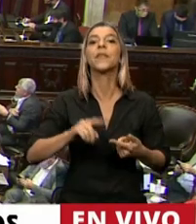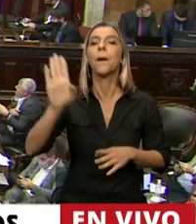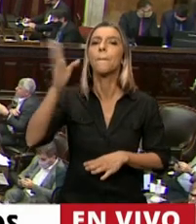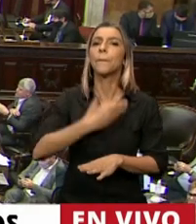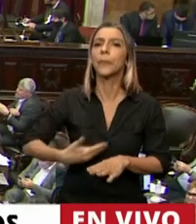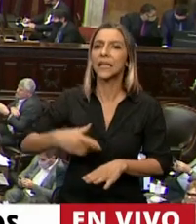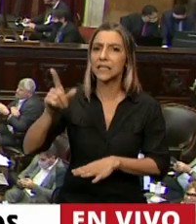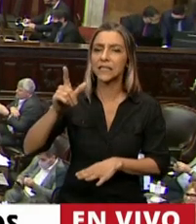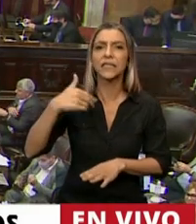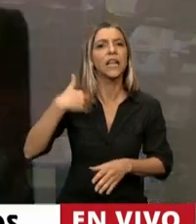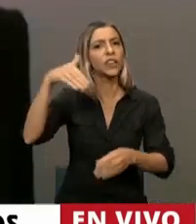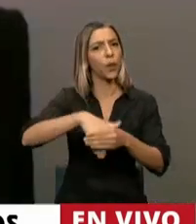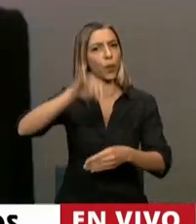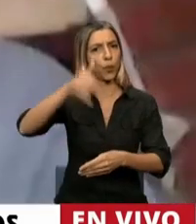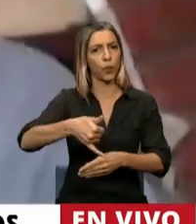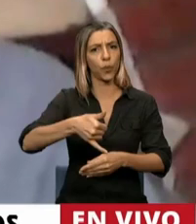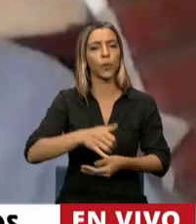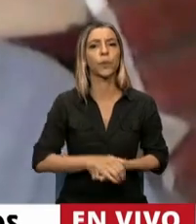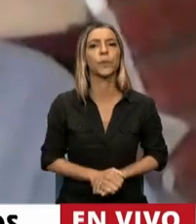Presidente, voto por la afirmativa.